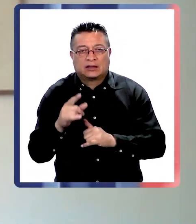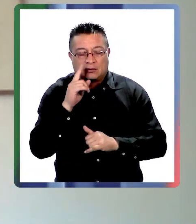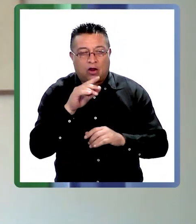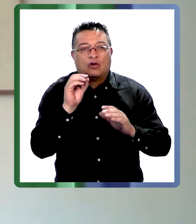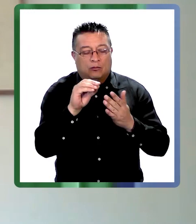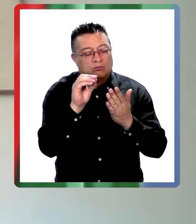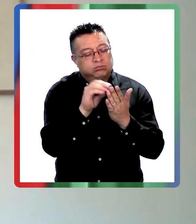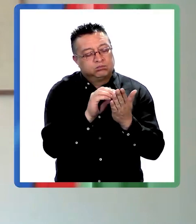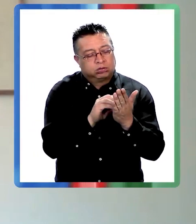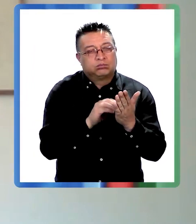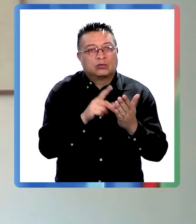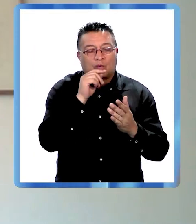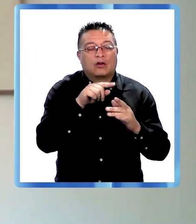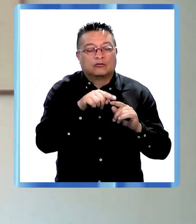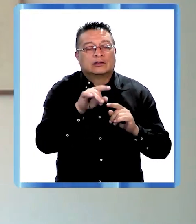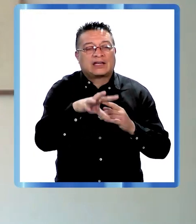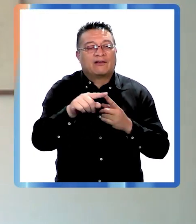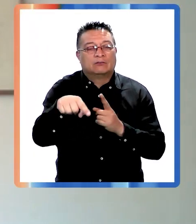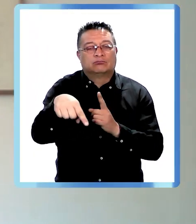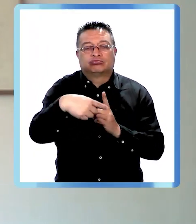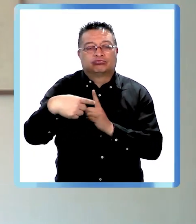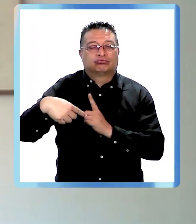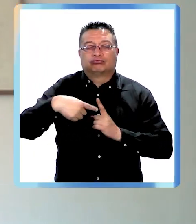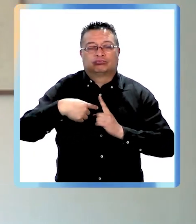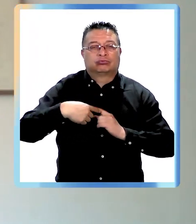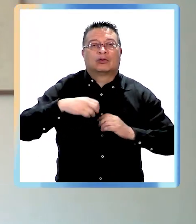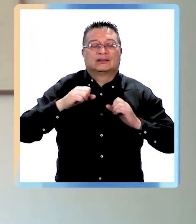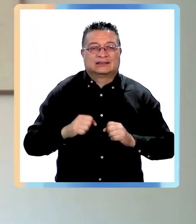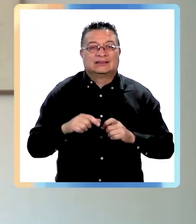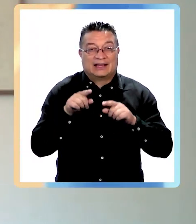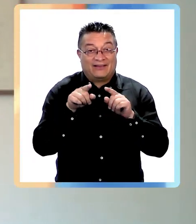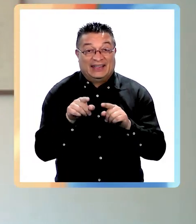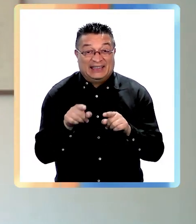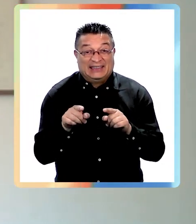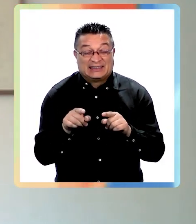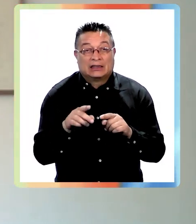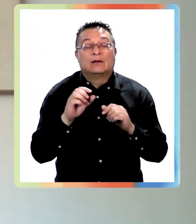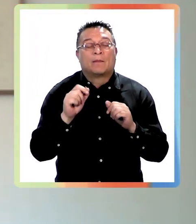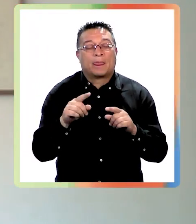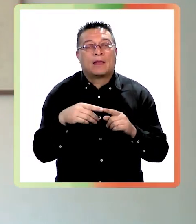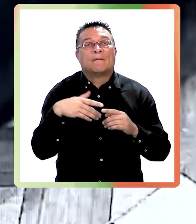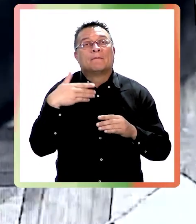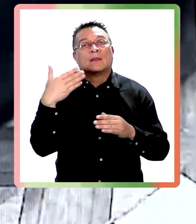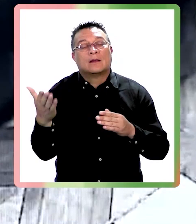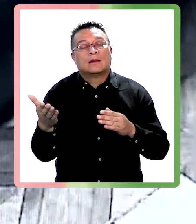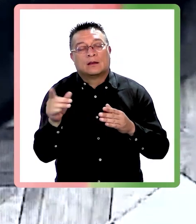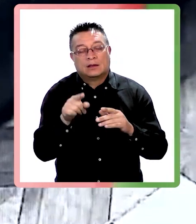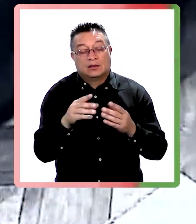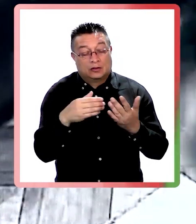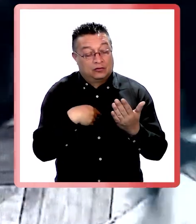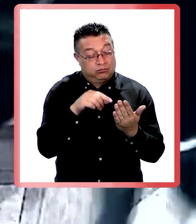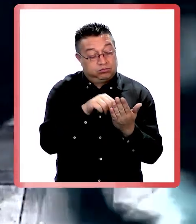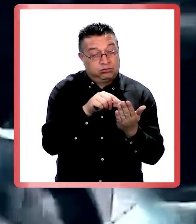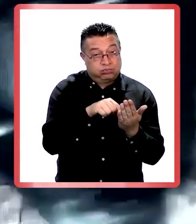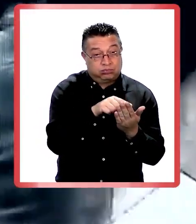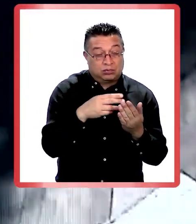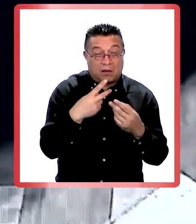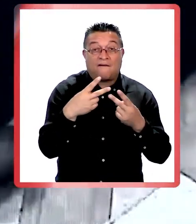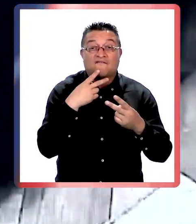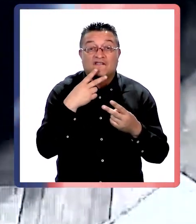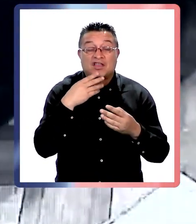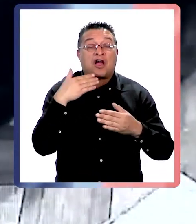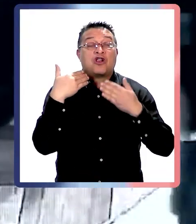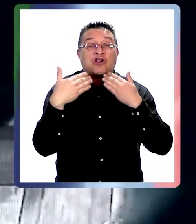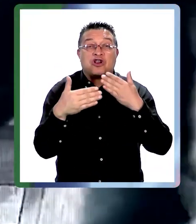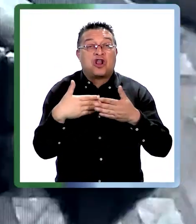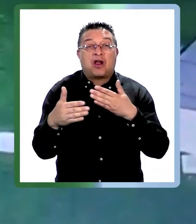internet, vamos dejando rastros, vamos dejando huellas. Y este vigilantismo pasa en el fondo desde estos dispositivos a la